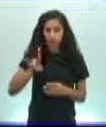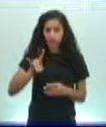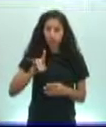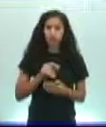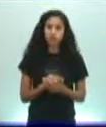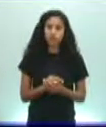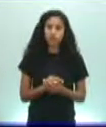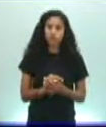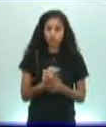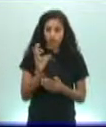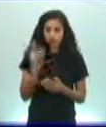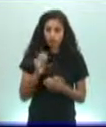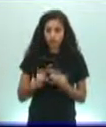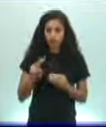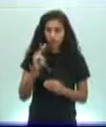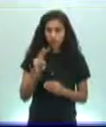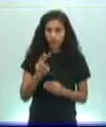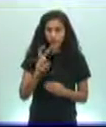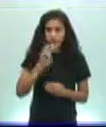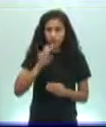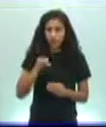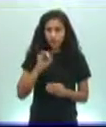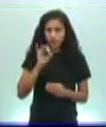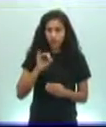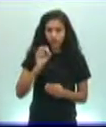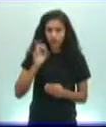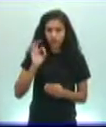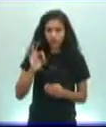el cuadrado de 3,78.